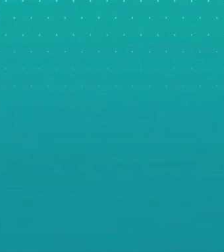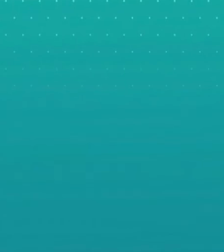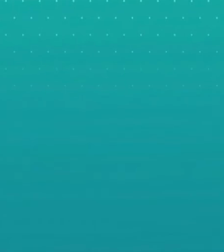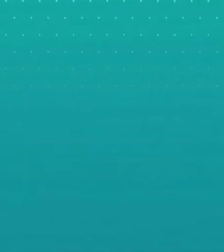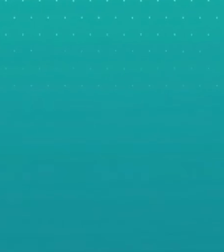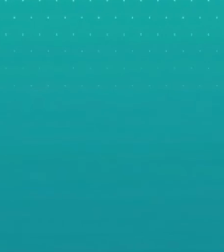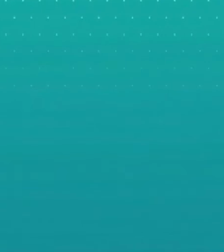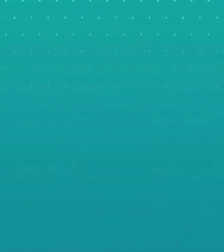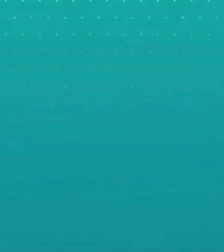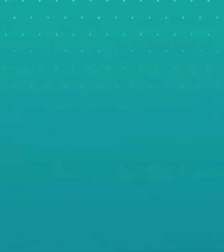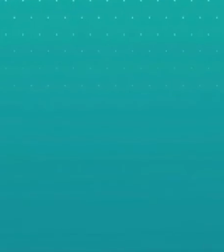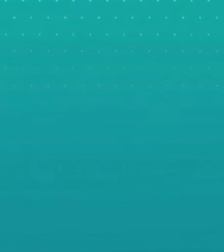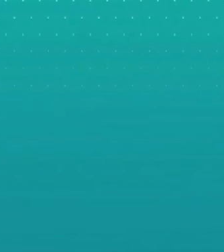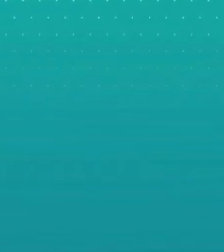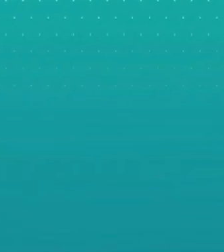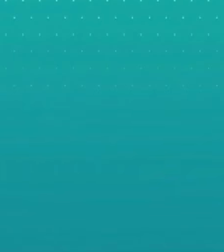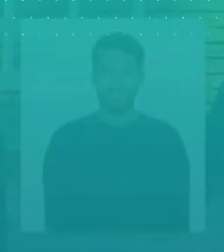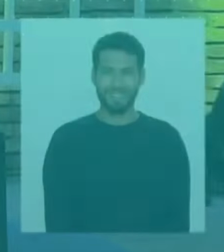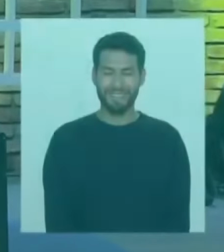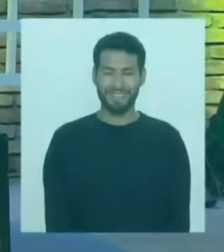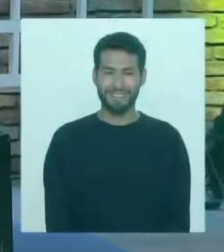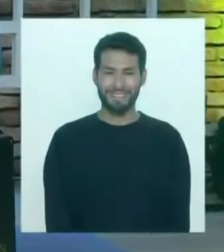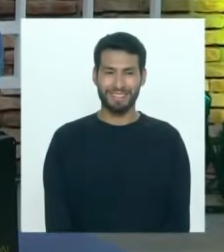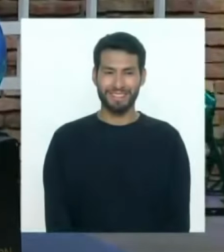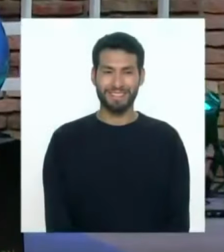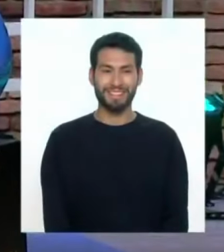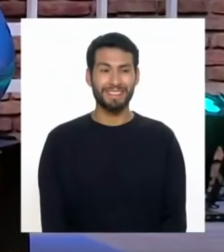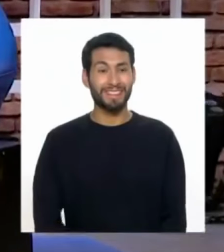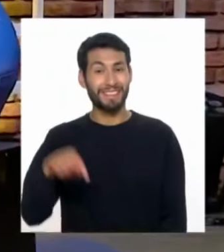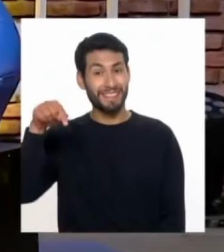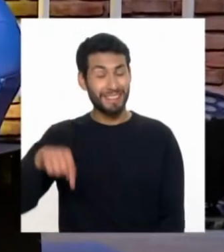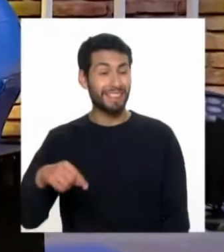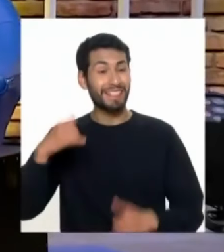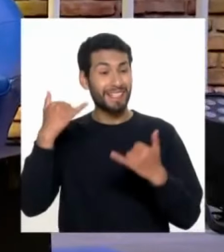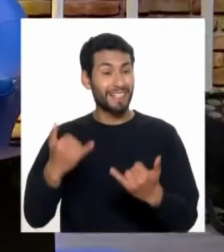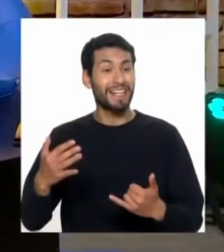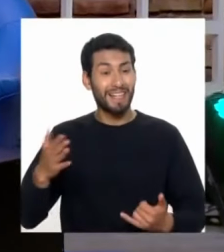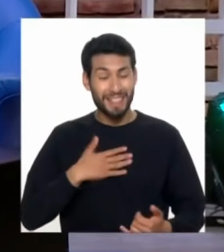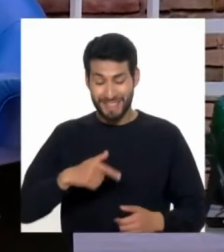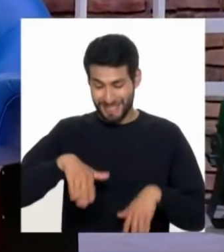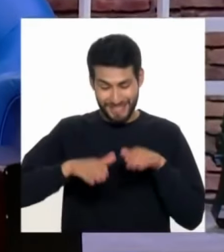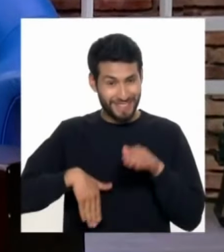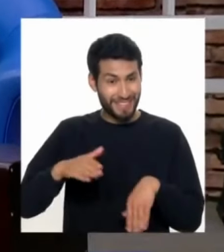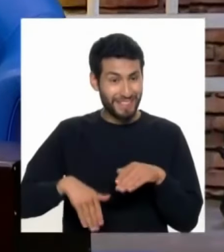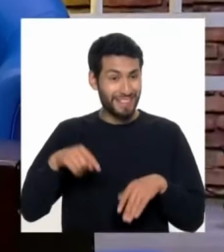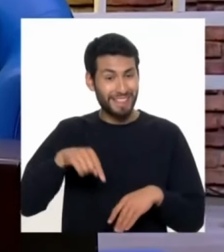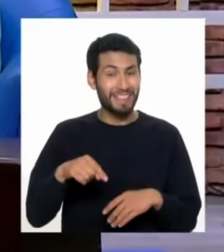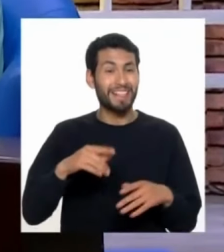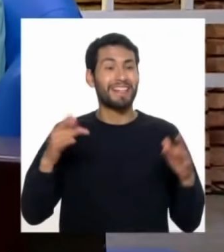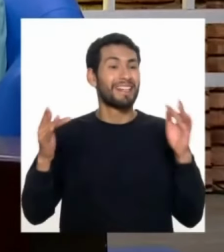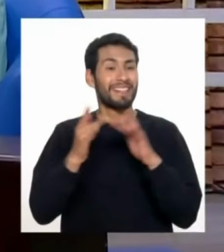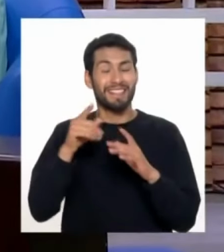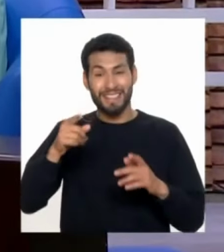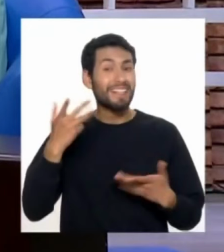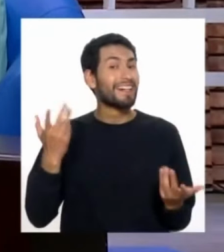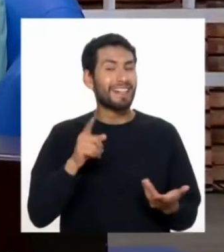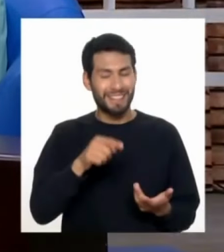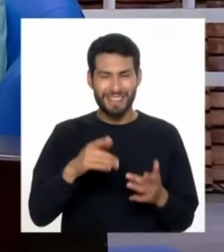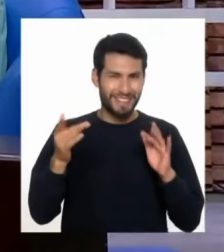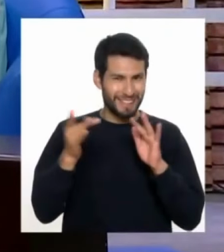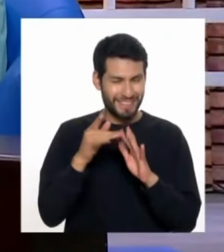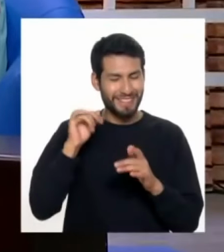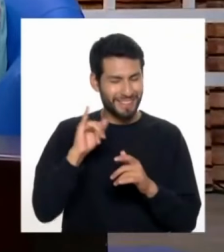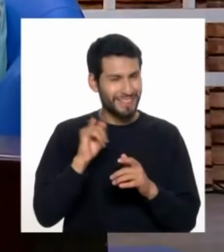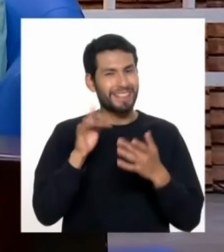Y acá estoy yo con mi cajón. Ramoncito Conecta Perú, porque tú ya estás conectado con